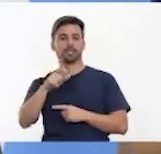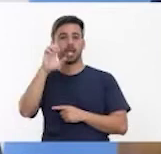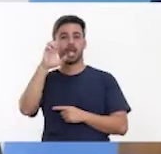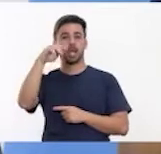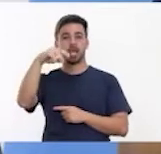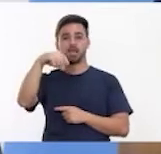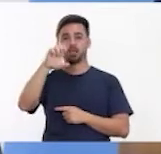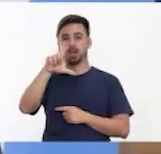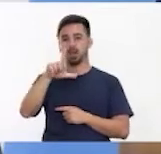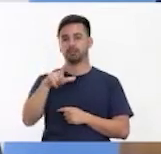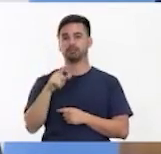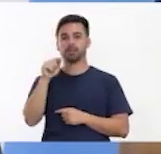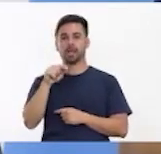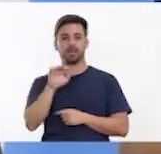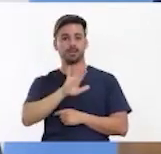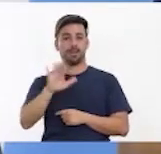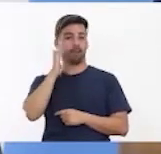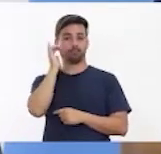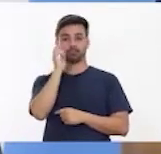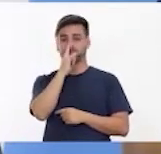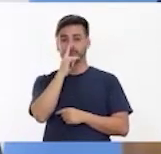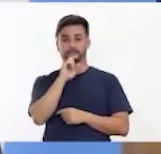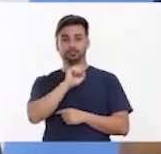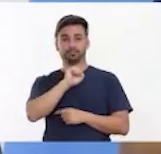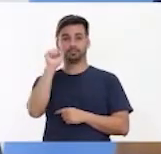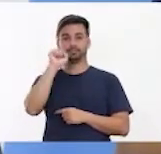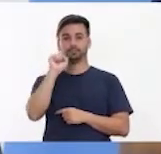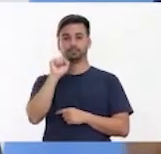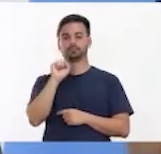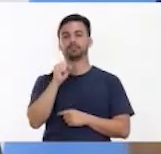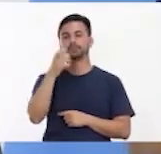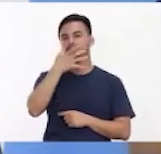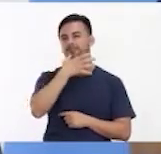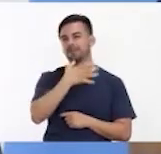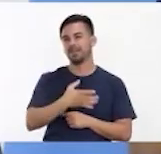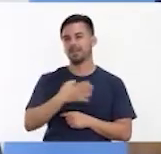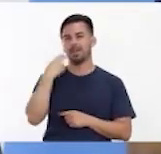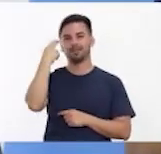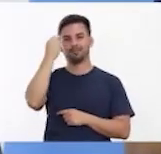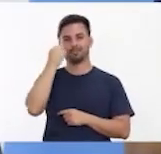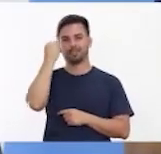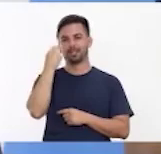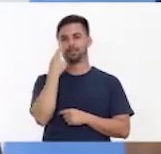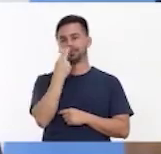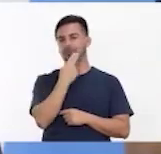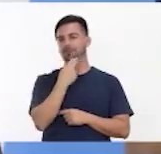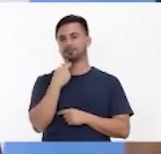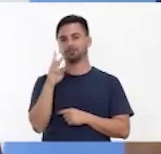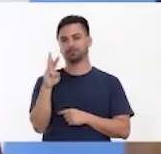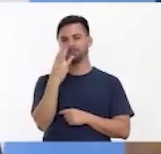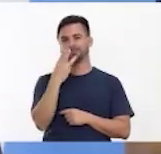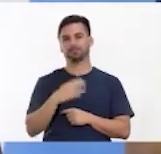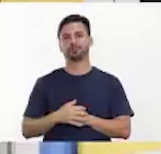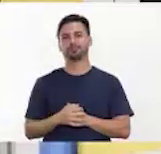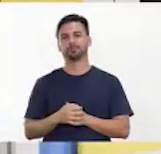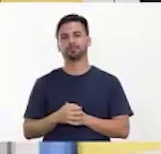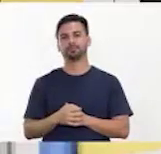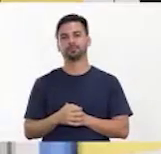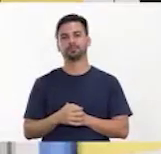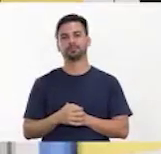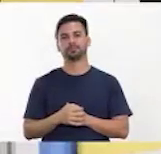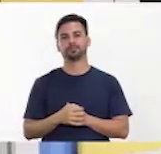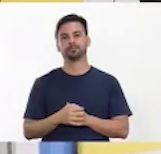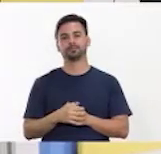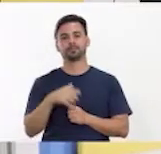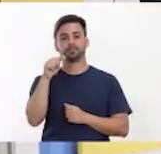su concreción máxima, más acabada, con el pensamiento de Fidel Castro. Esto